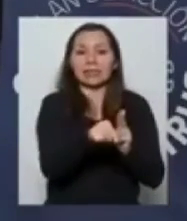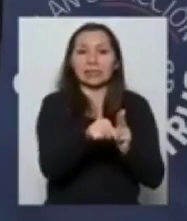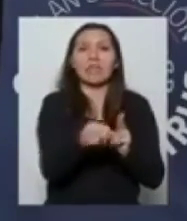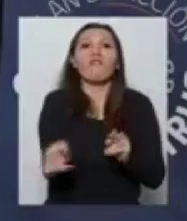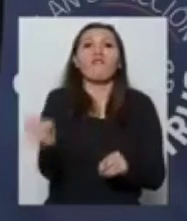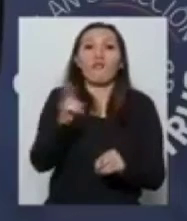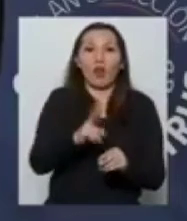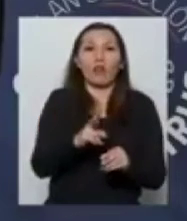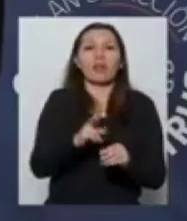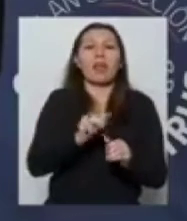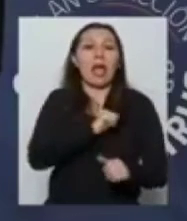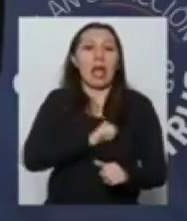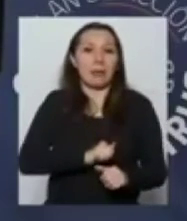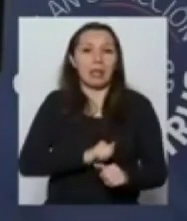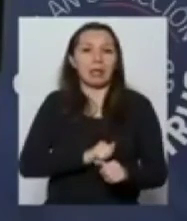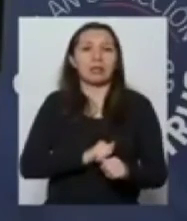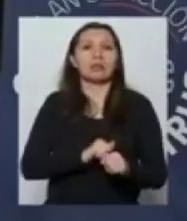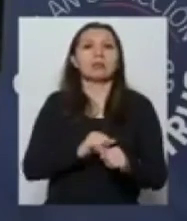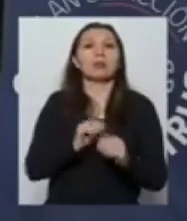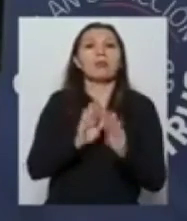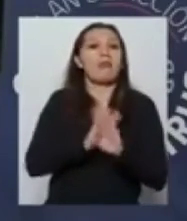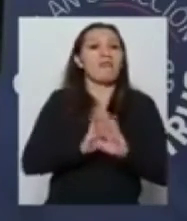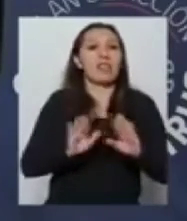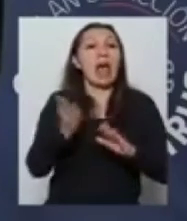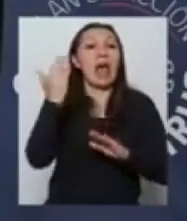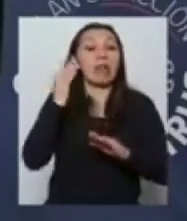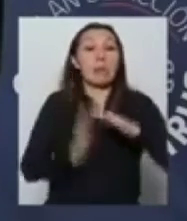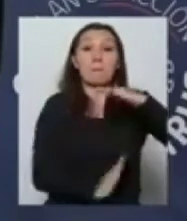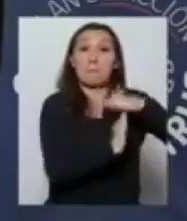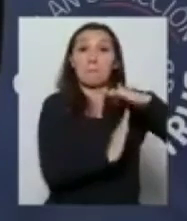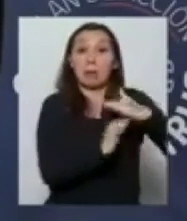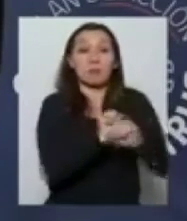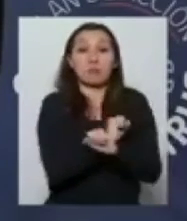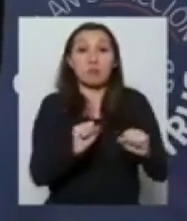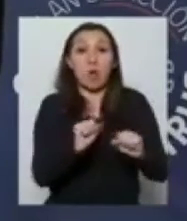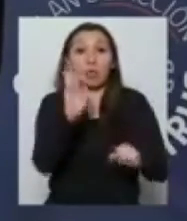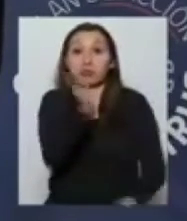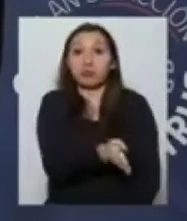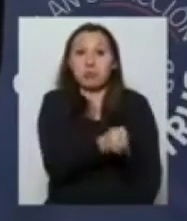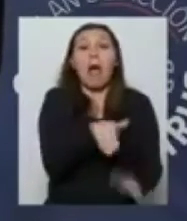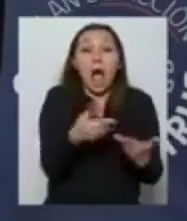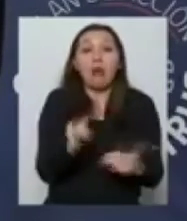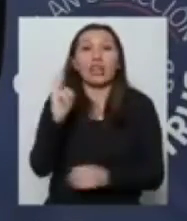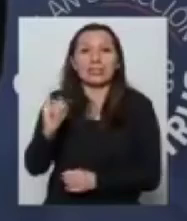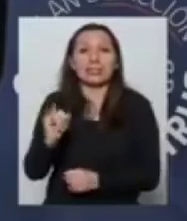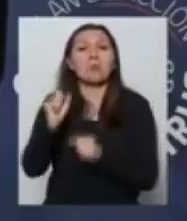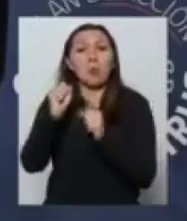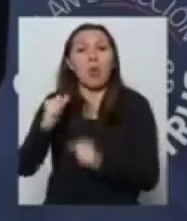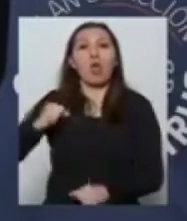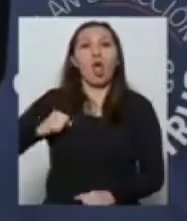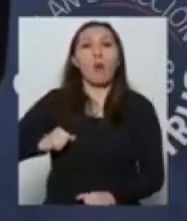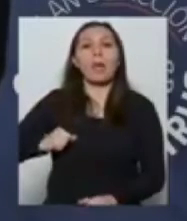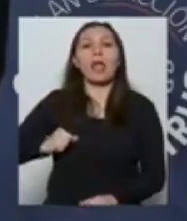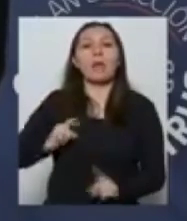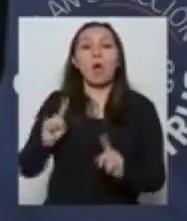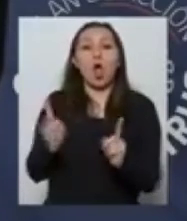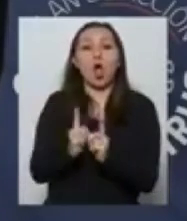van a volver a hacerse, la limitación va a desaparecer y las personas van a poder recibir el tratamiento